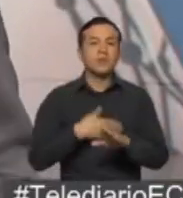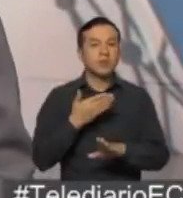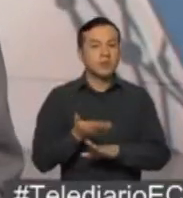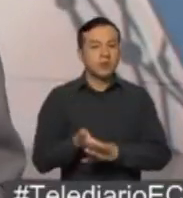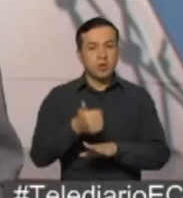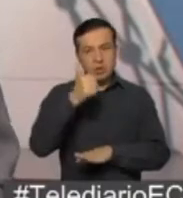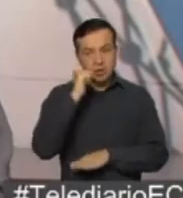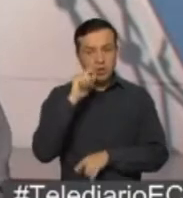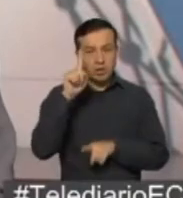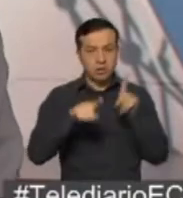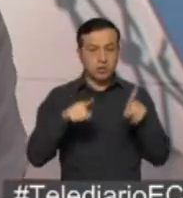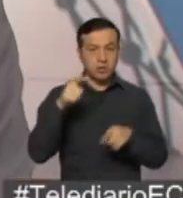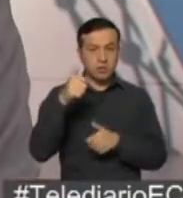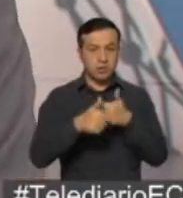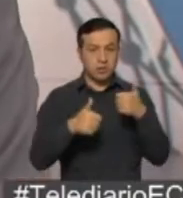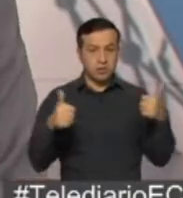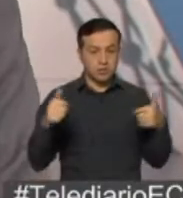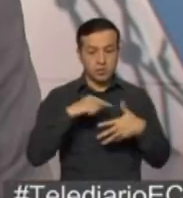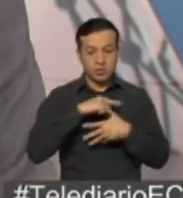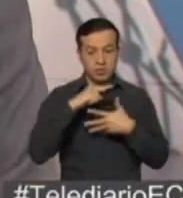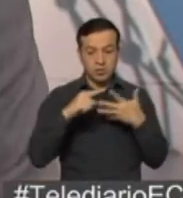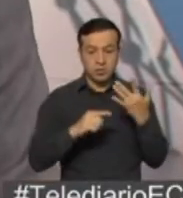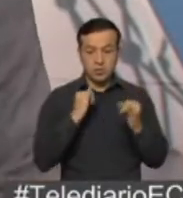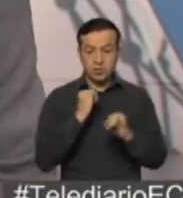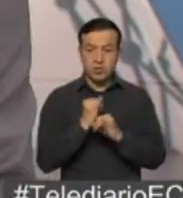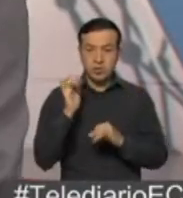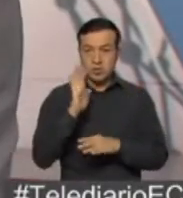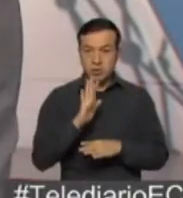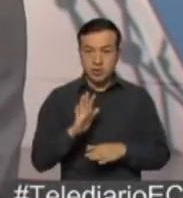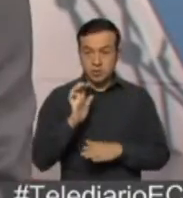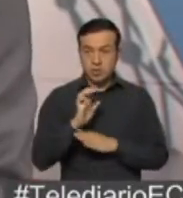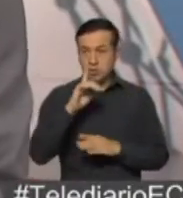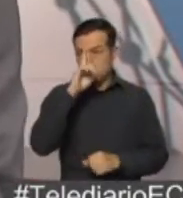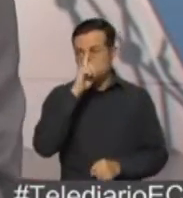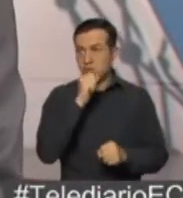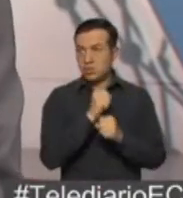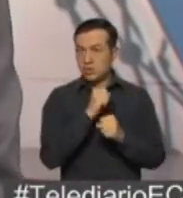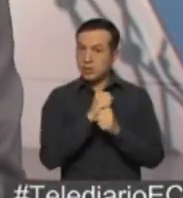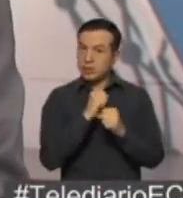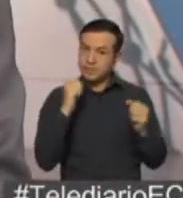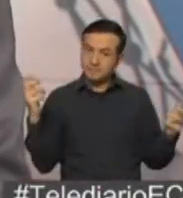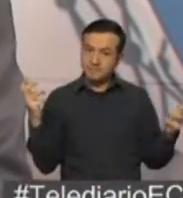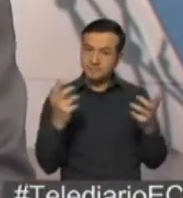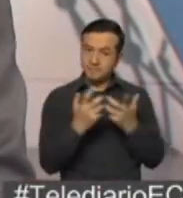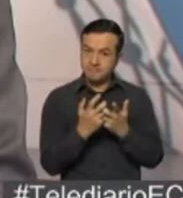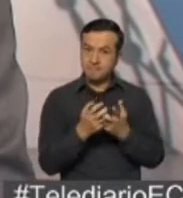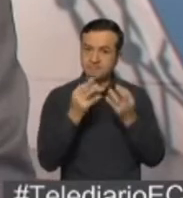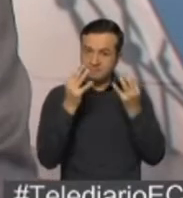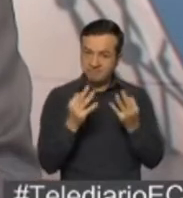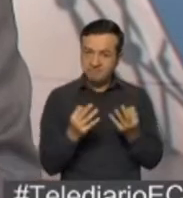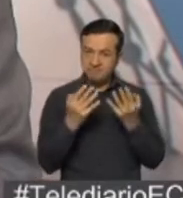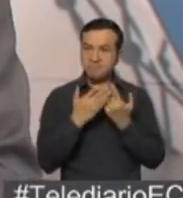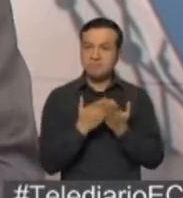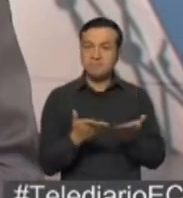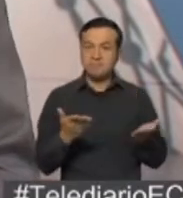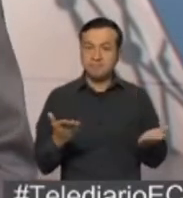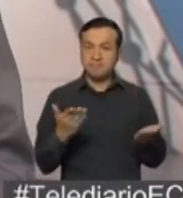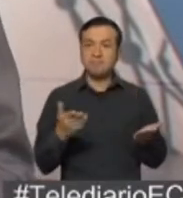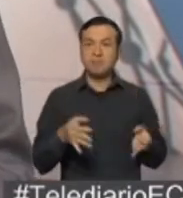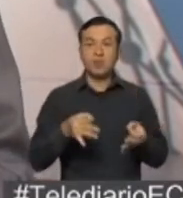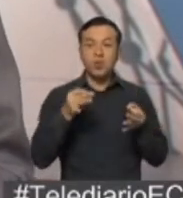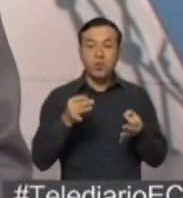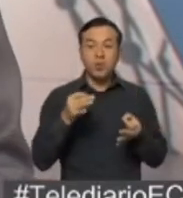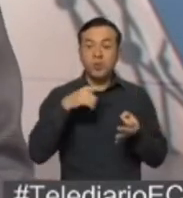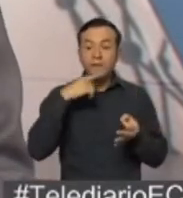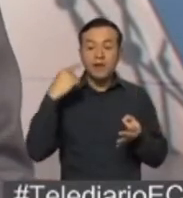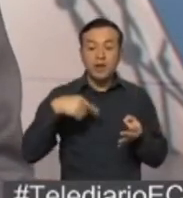día de ayer varias autoridades de distintas instituciones del país este trabajo articulado que existe para poder garantizar que este feriado de